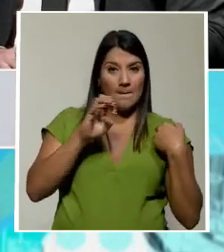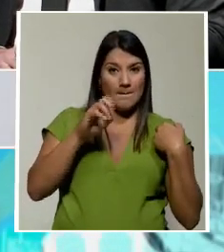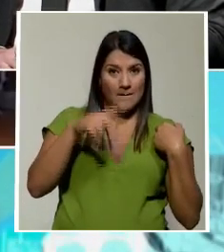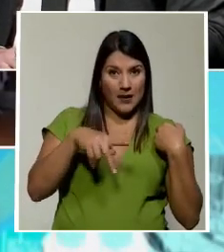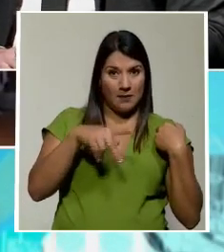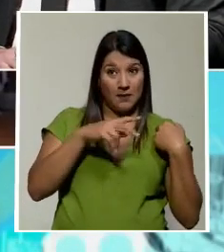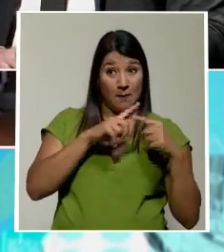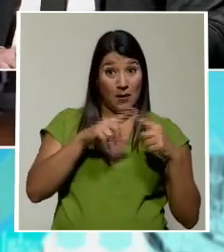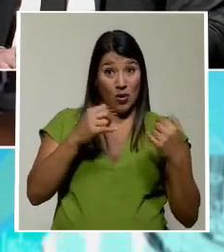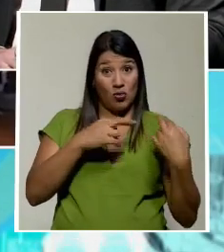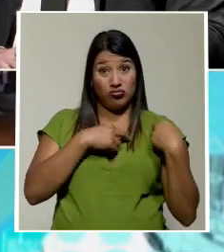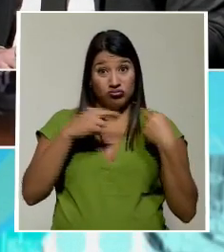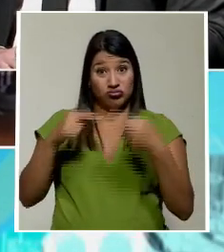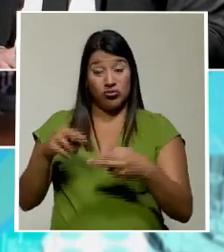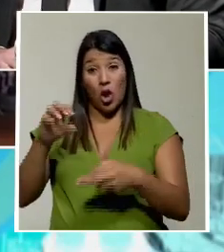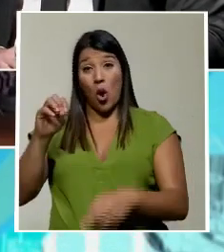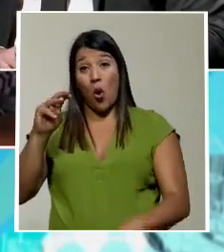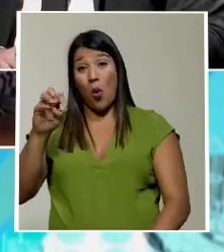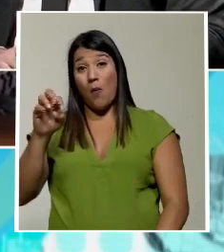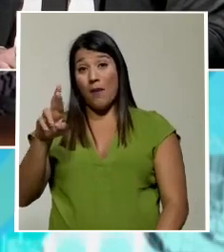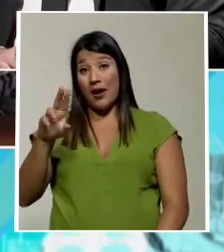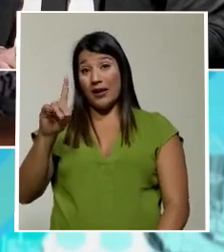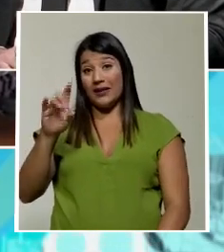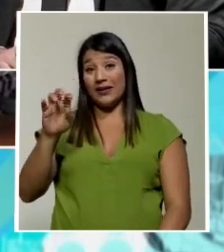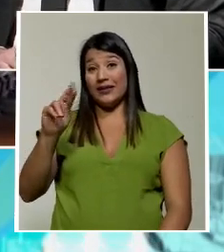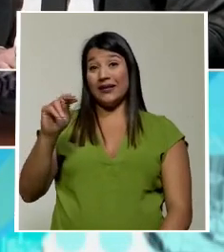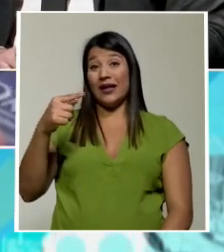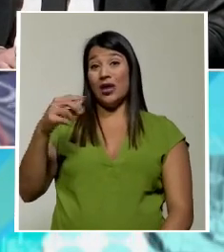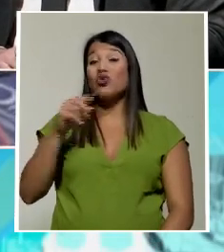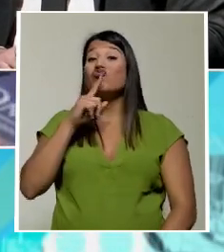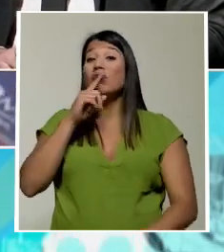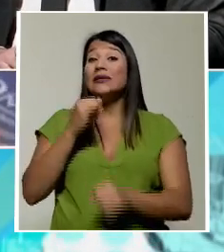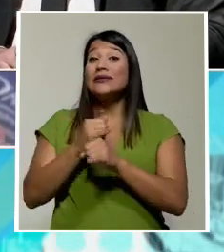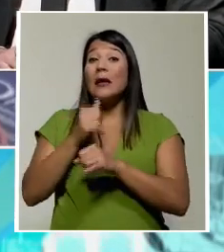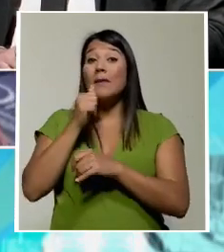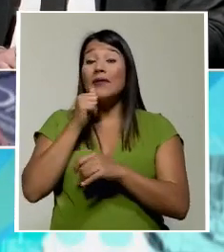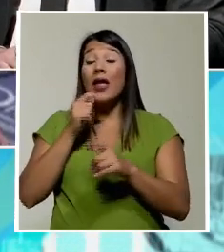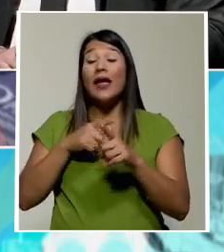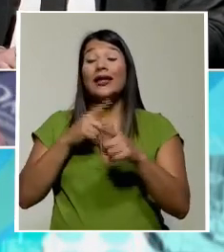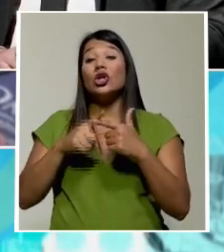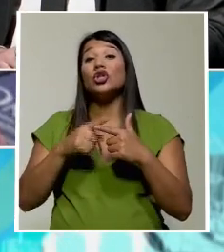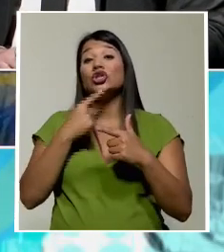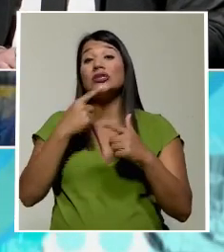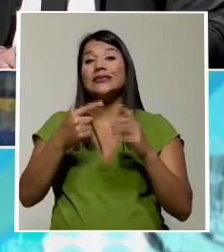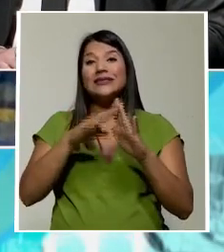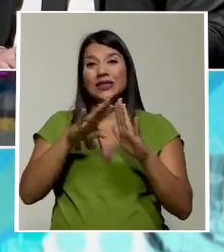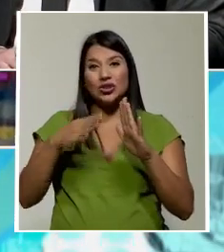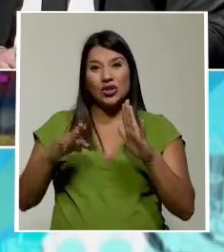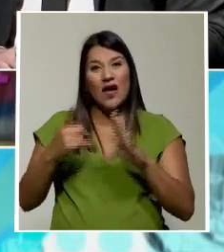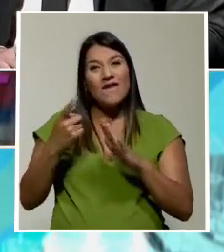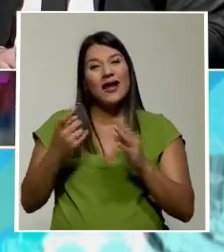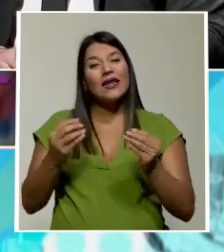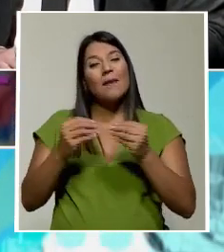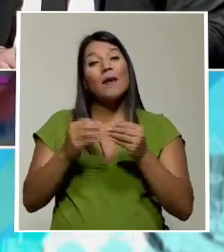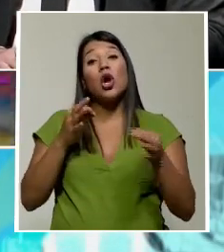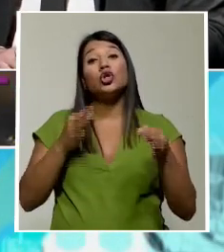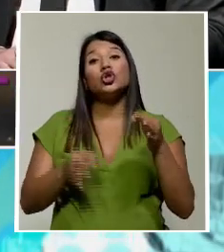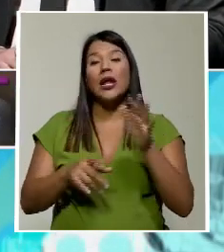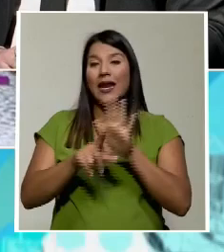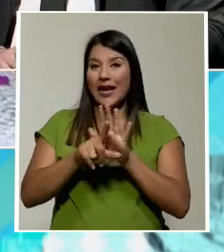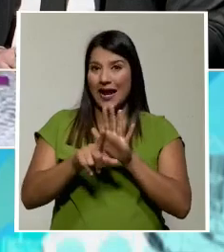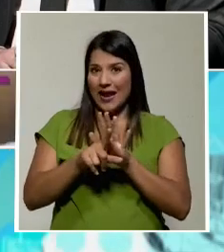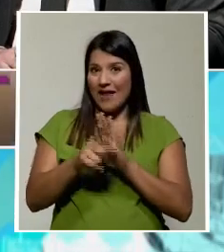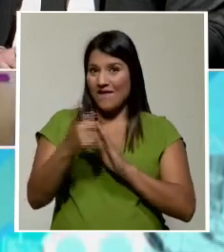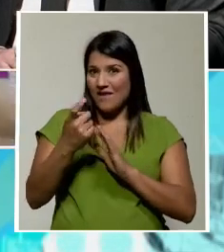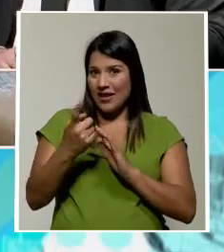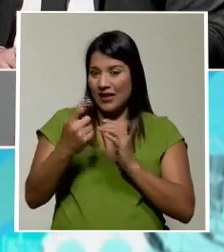Omar Dengo es un ente privado. Entonces, la Contraloría lo que dice es que faltan argumentos legales, falta un soporte